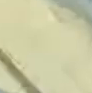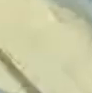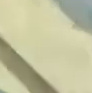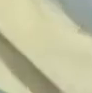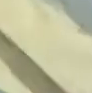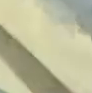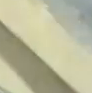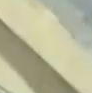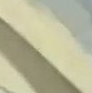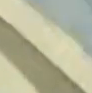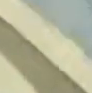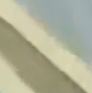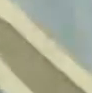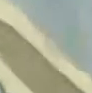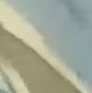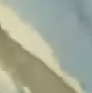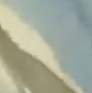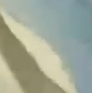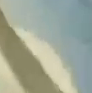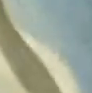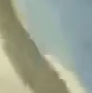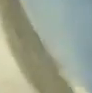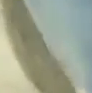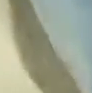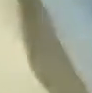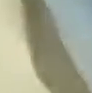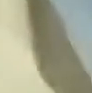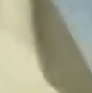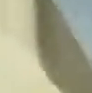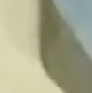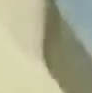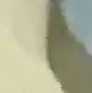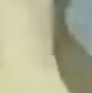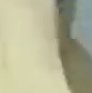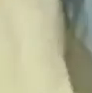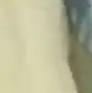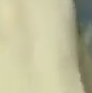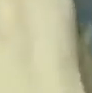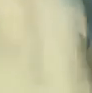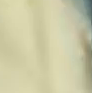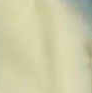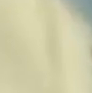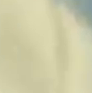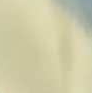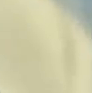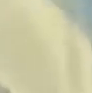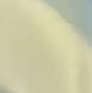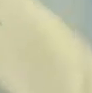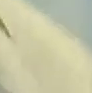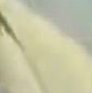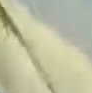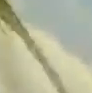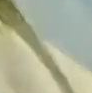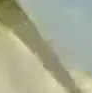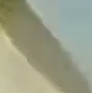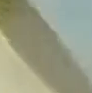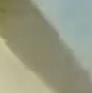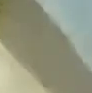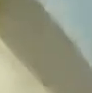Patriotas Latinoamericanos de Casa de Gobierno habla para todo el país la señora Presidenta de la Nación,